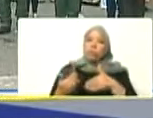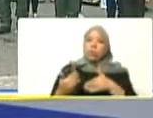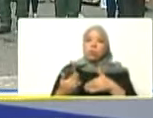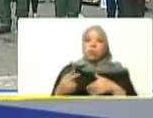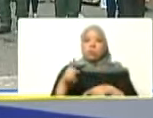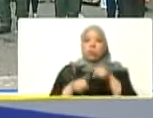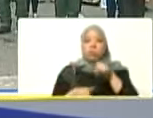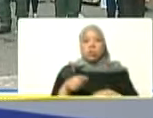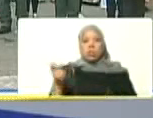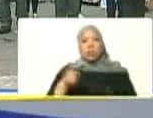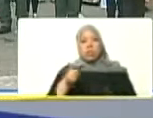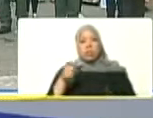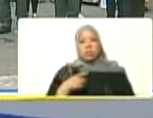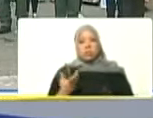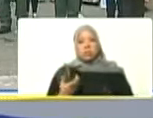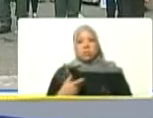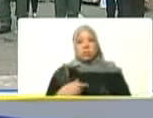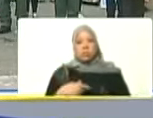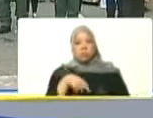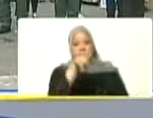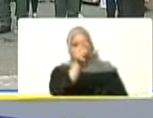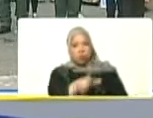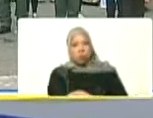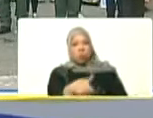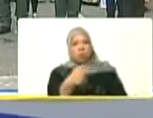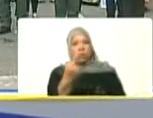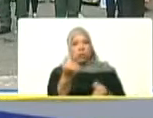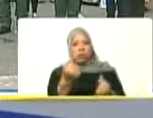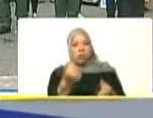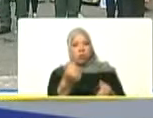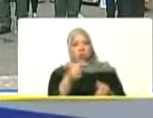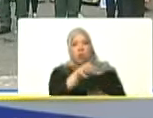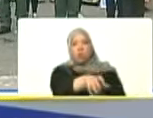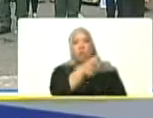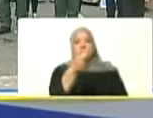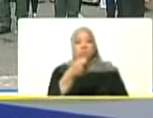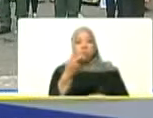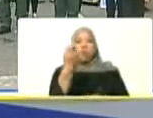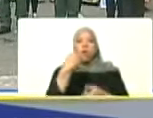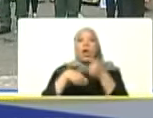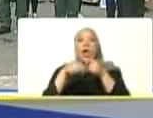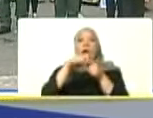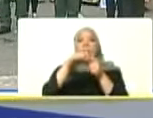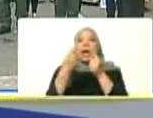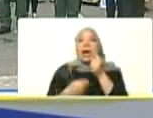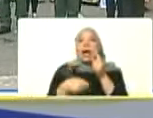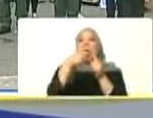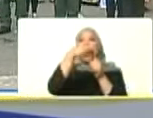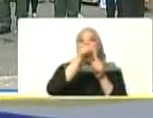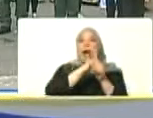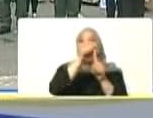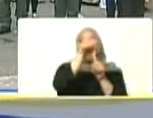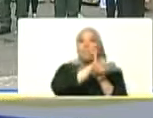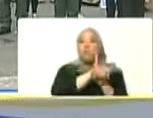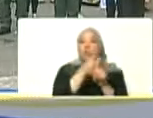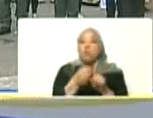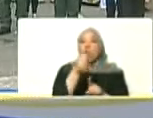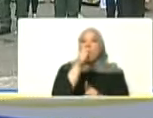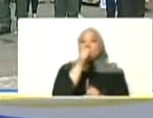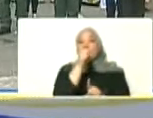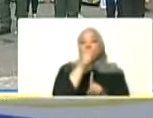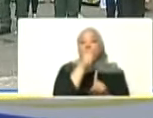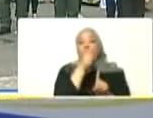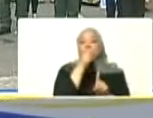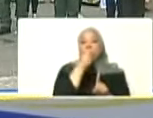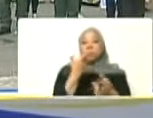logística. Párate ahí, cómprate una mano de cambur. Esa es la logística nuestra hoy.